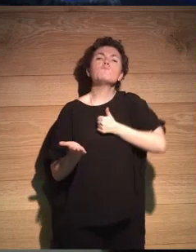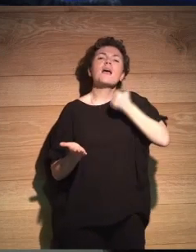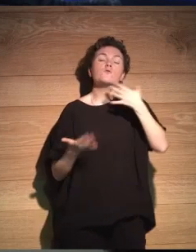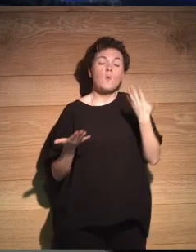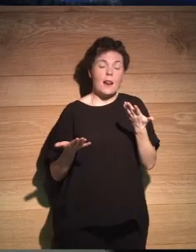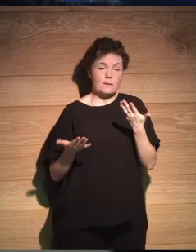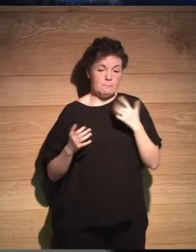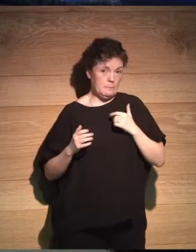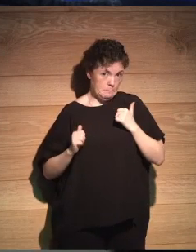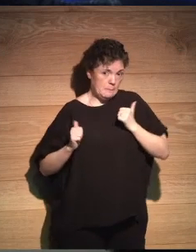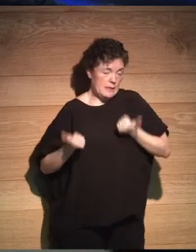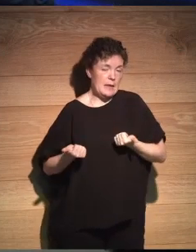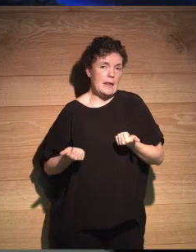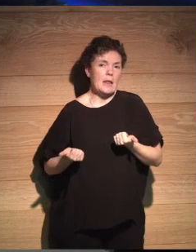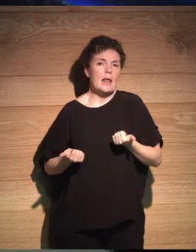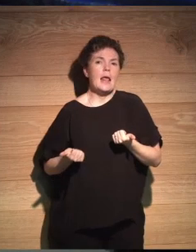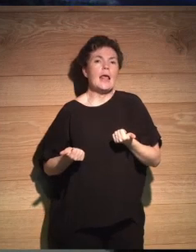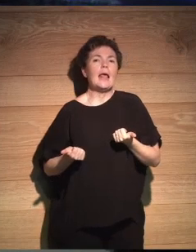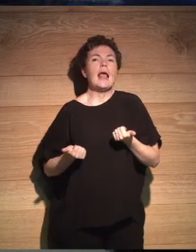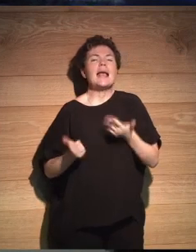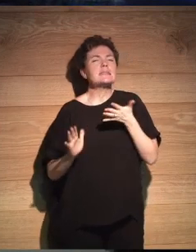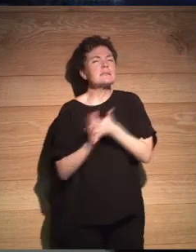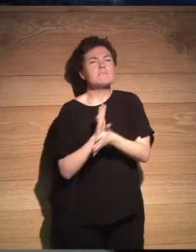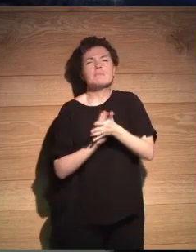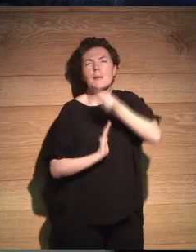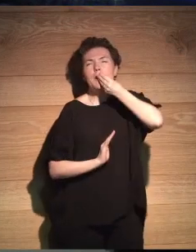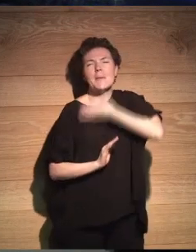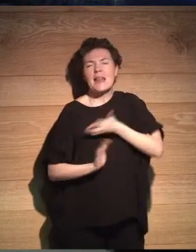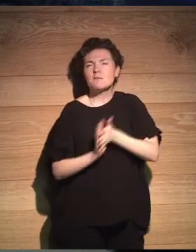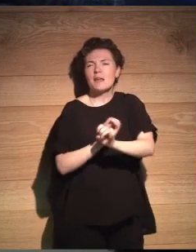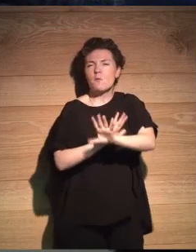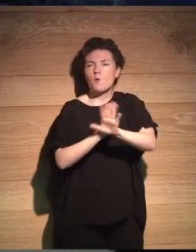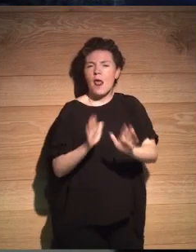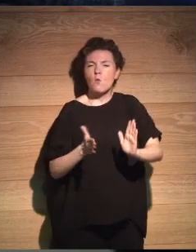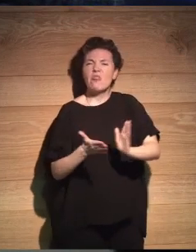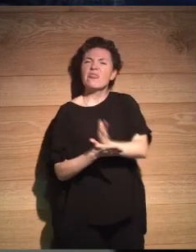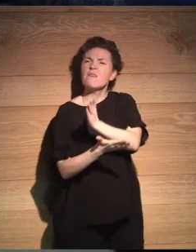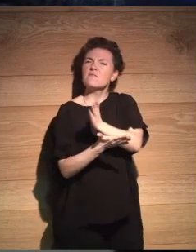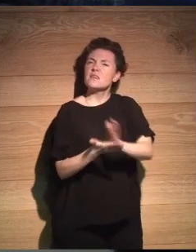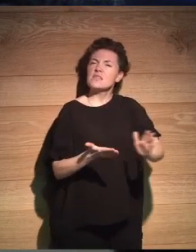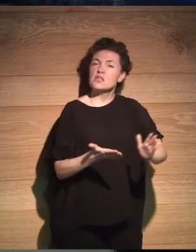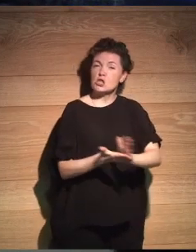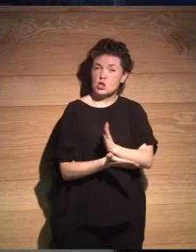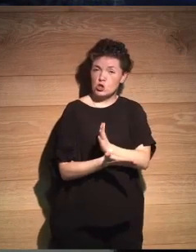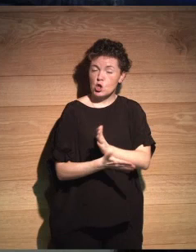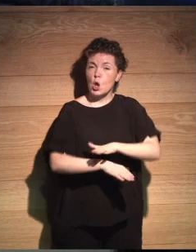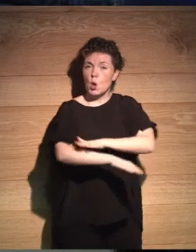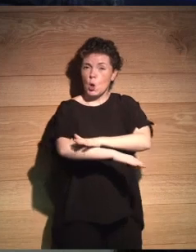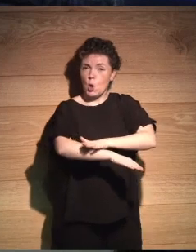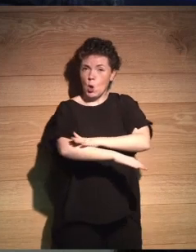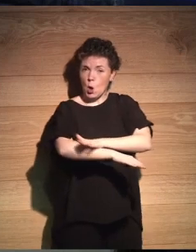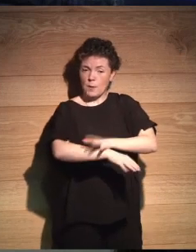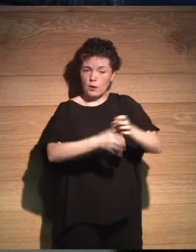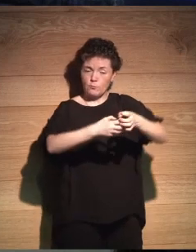de entrada, lo bien que cuenta la tremenda división que había en el